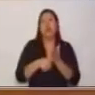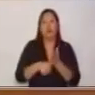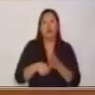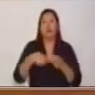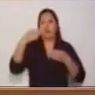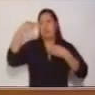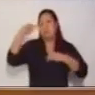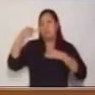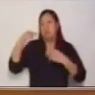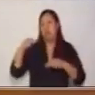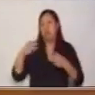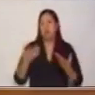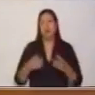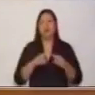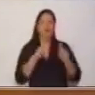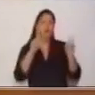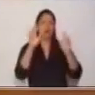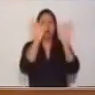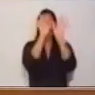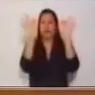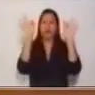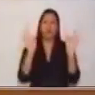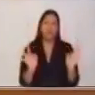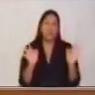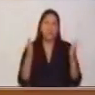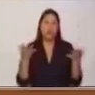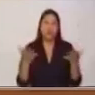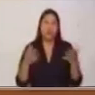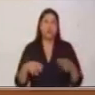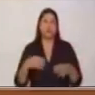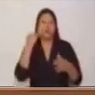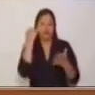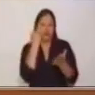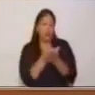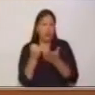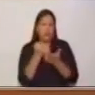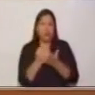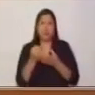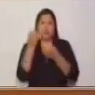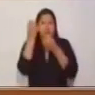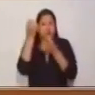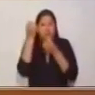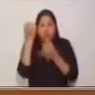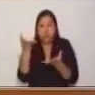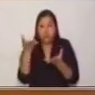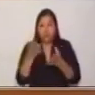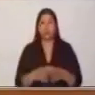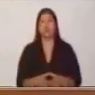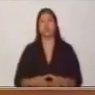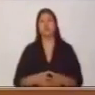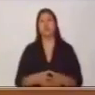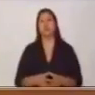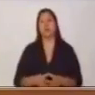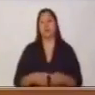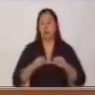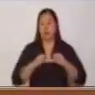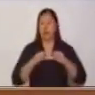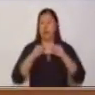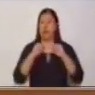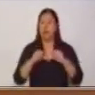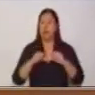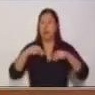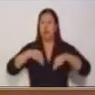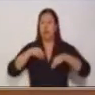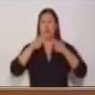tesis, monografías, artículos científicos e informes. Y continuando con el